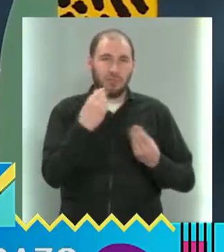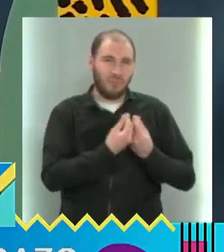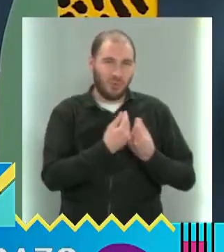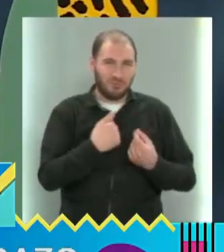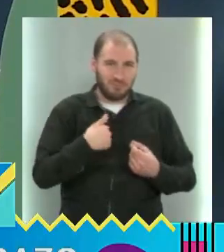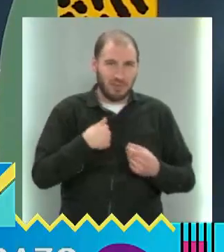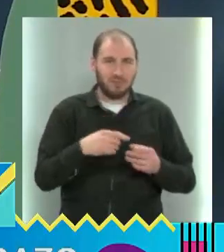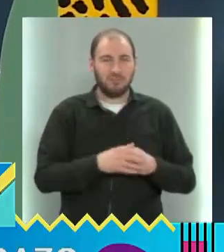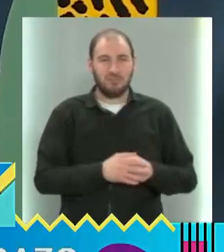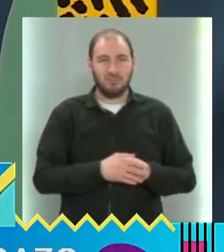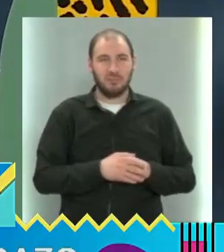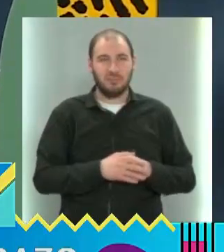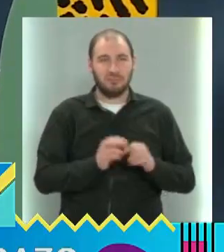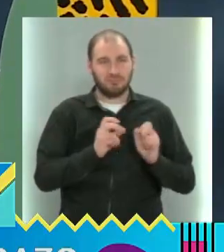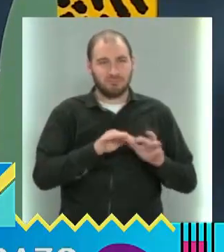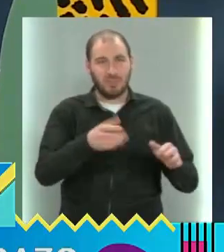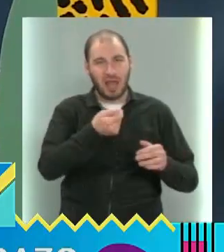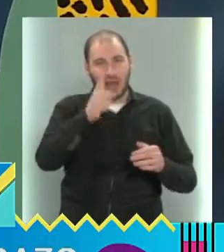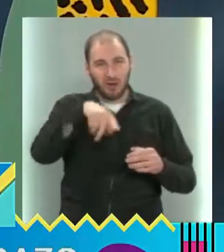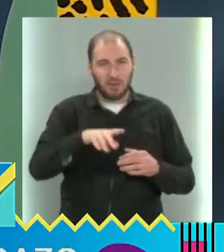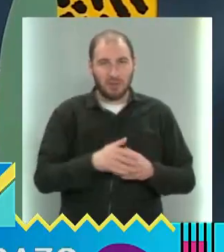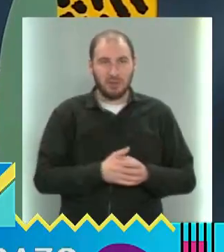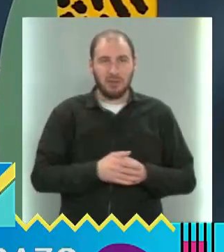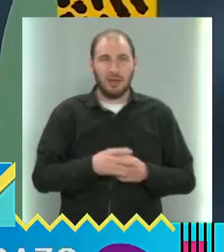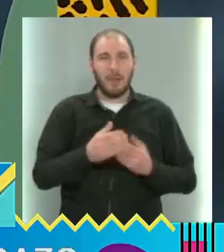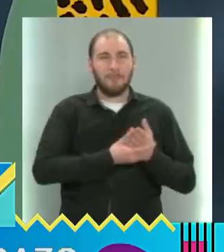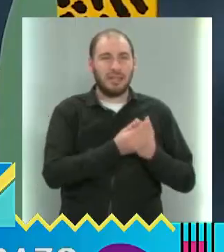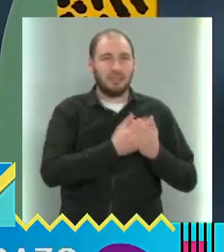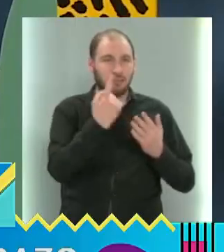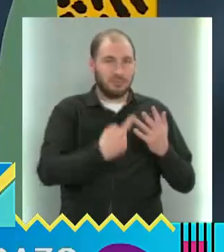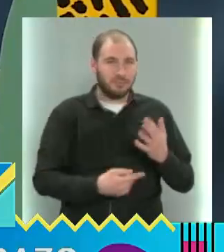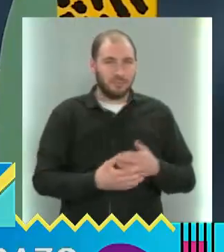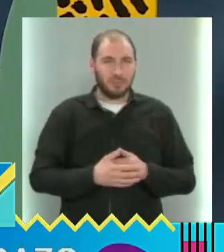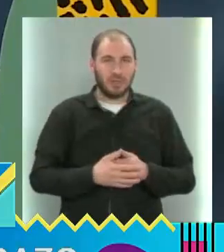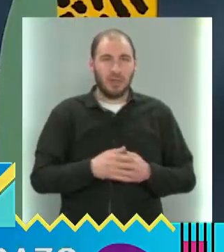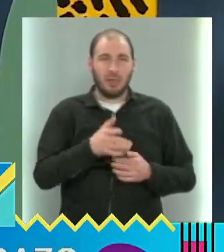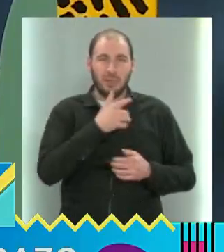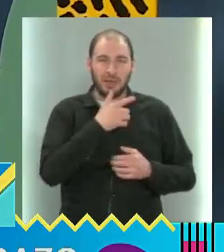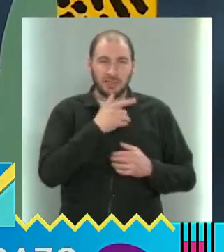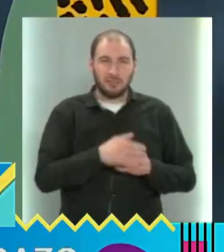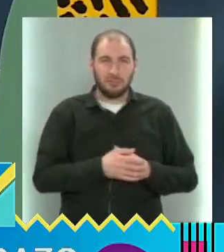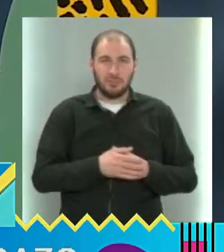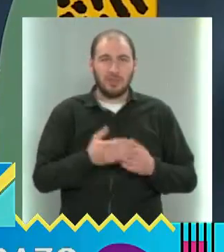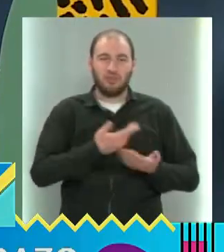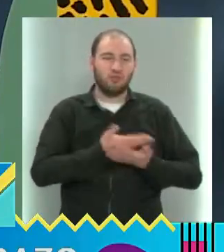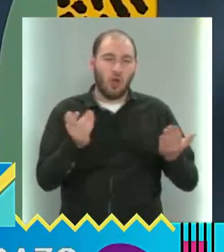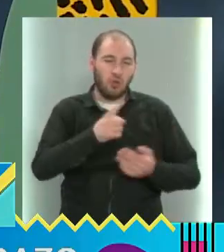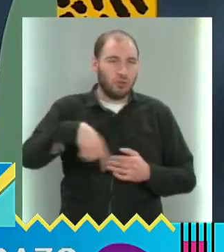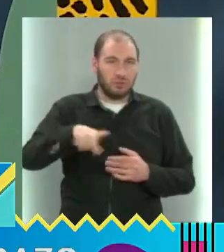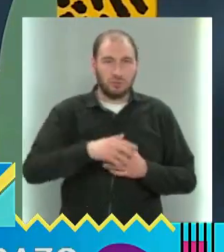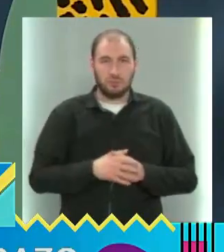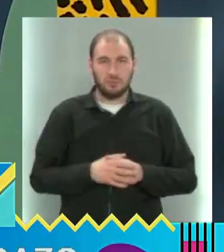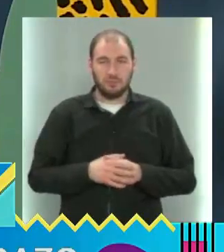míos circulando con gente arroba. Bien, el que quieras dejarnos. Me parece que para la audiencia en general,